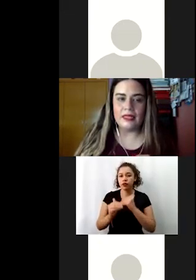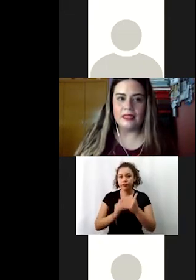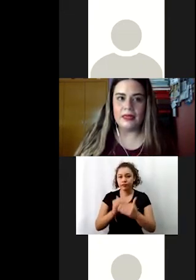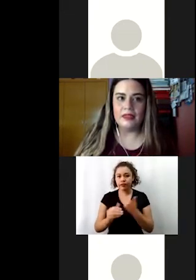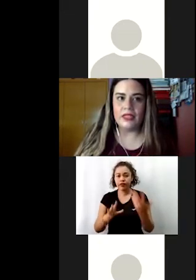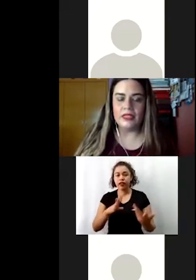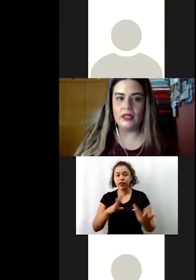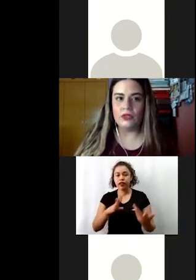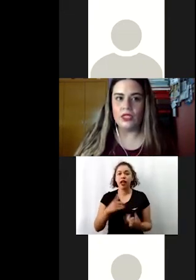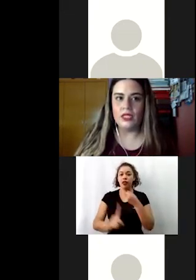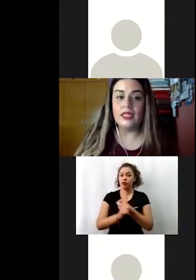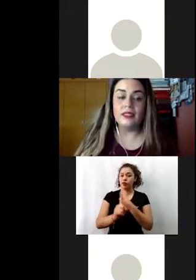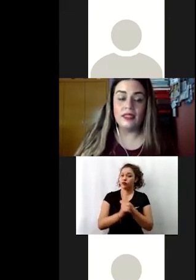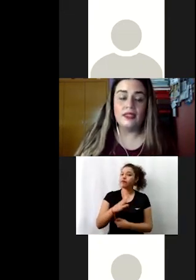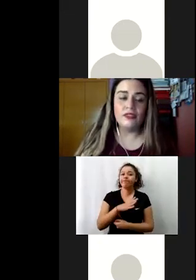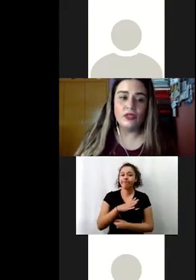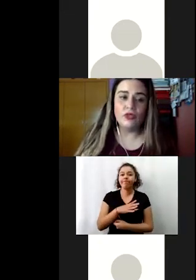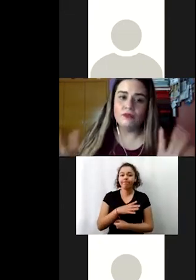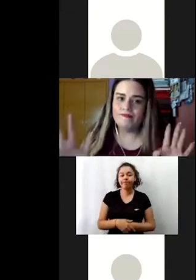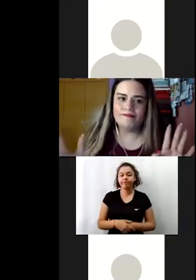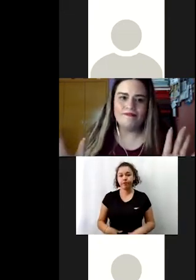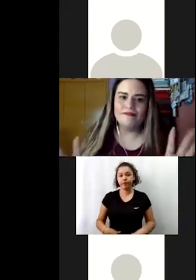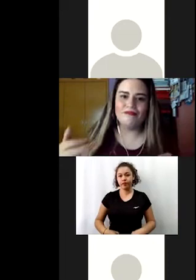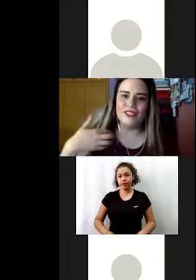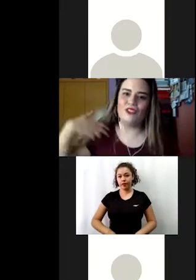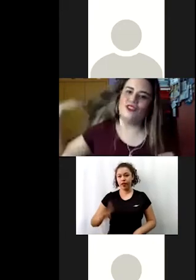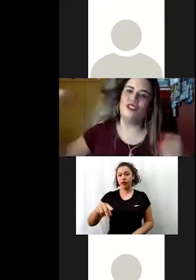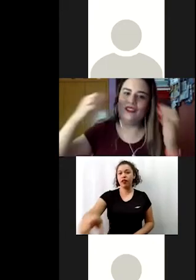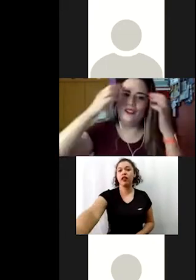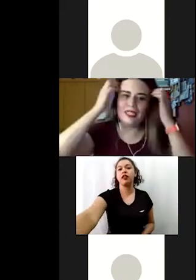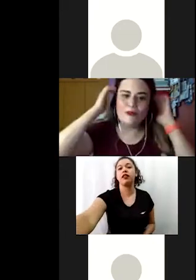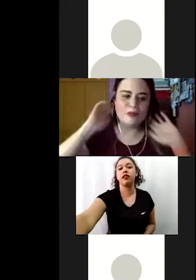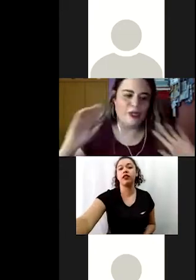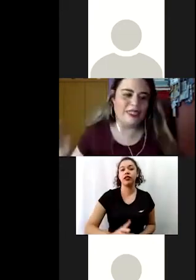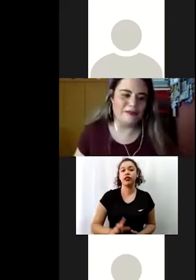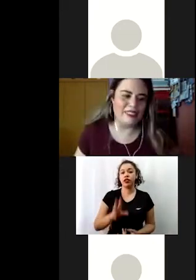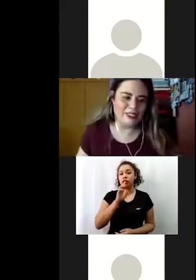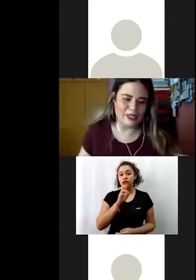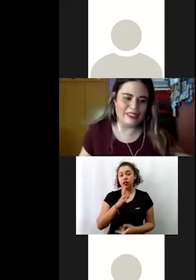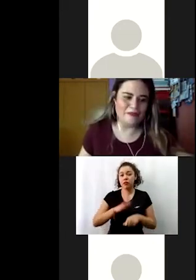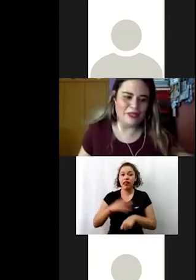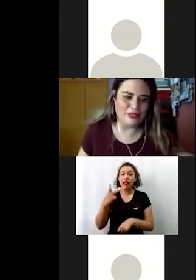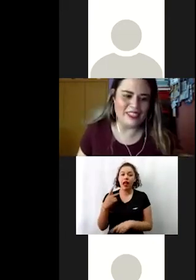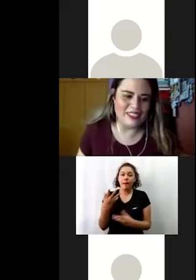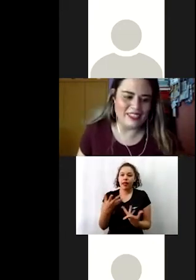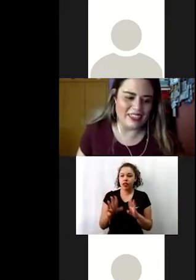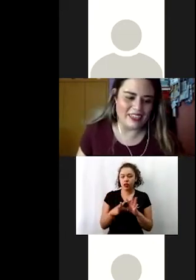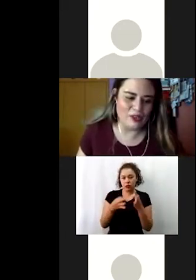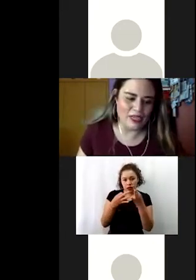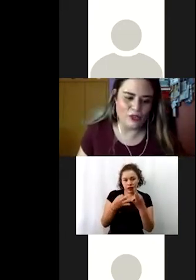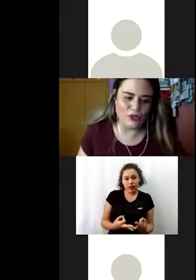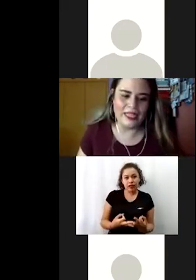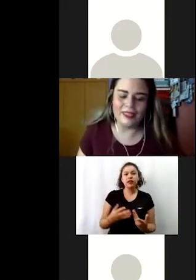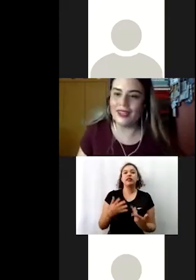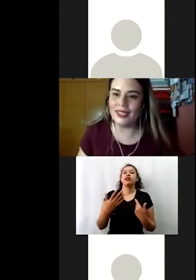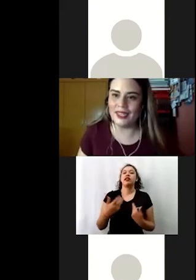se ven afectados. Y en efecto, yo trato de ser lo más políticamente correcta, pero sí, lo que no